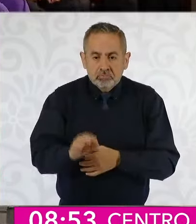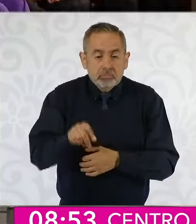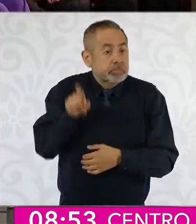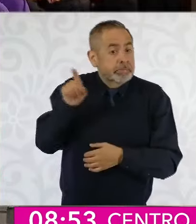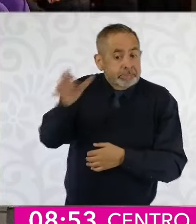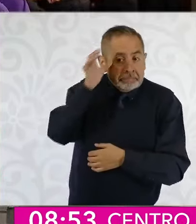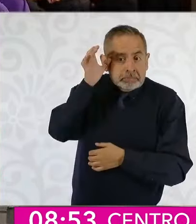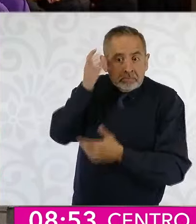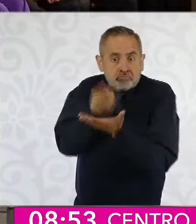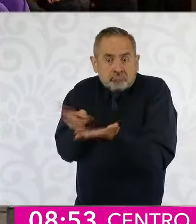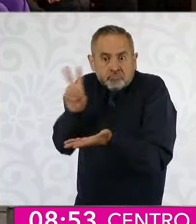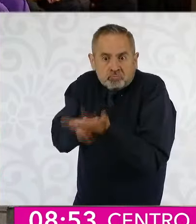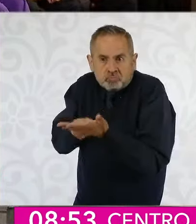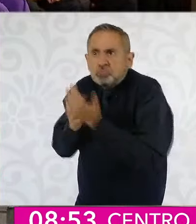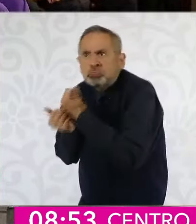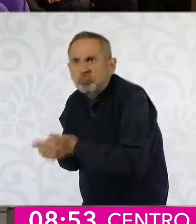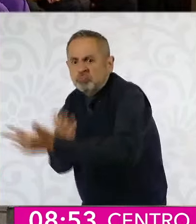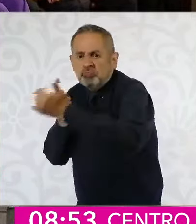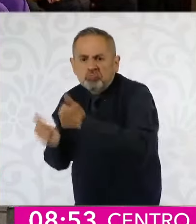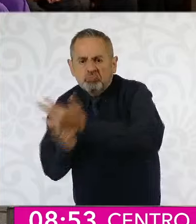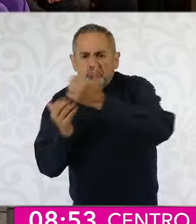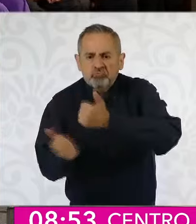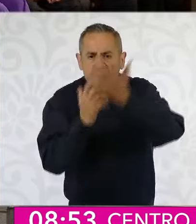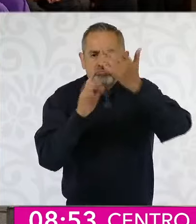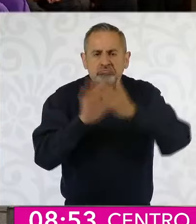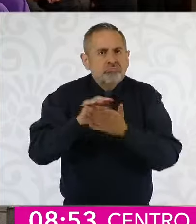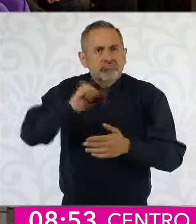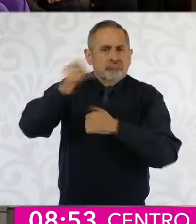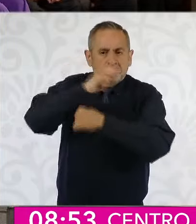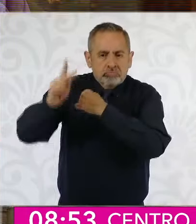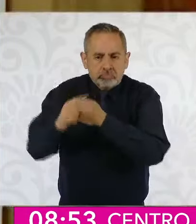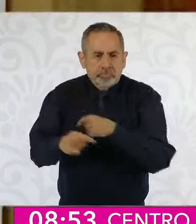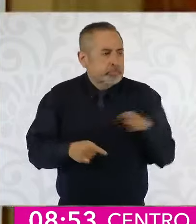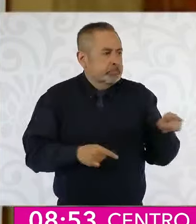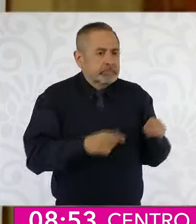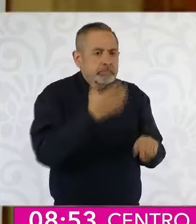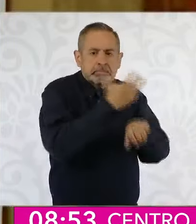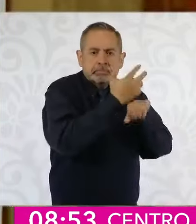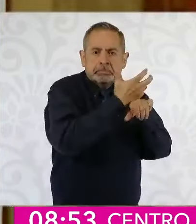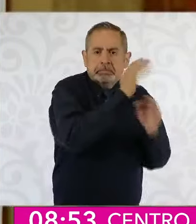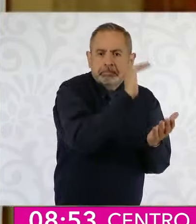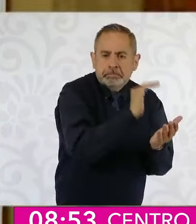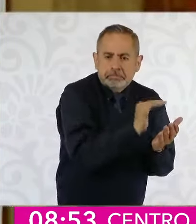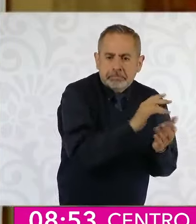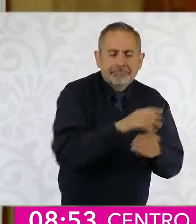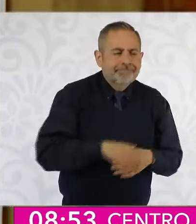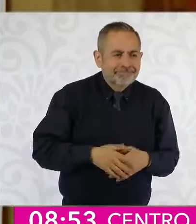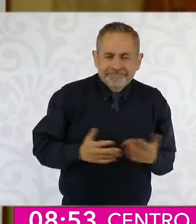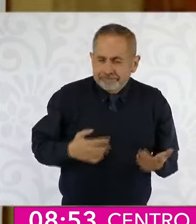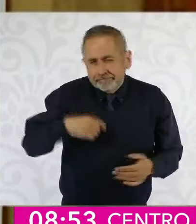China se ha doblado. Cuando vemos un poquito hacia adelante, Estados Unidos